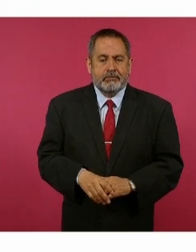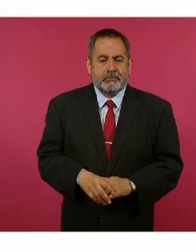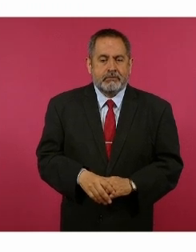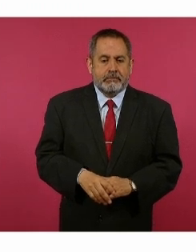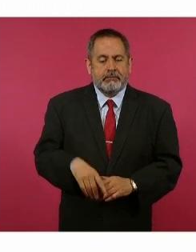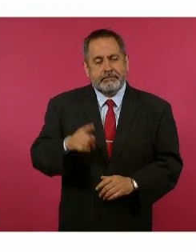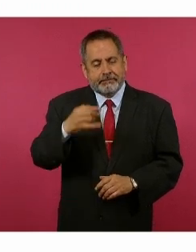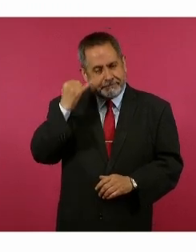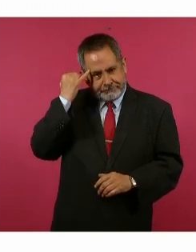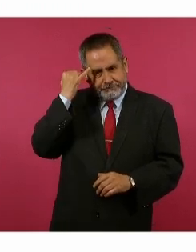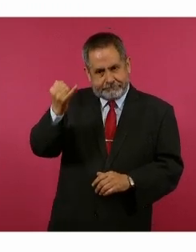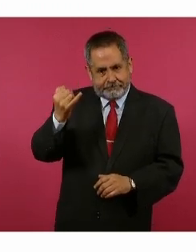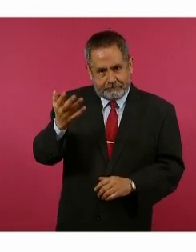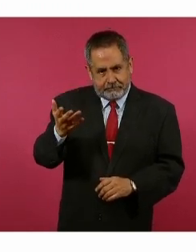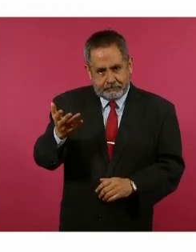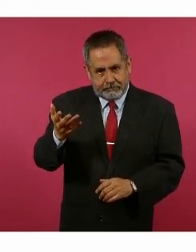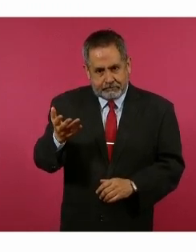Pero imagínense,